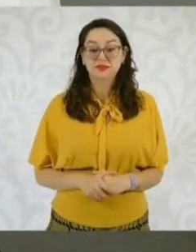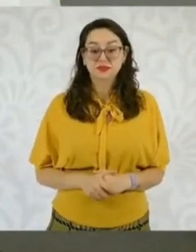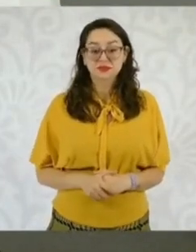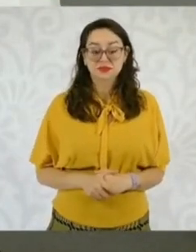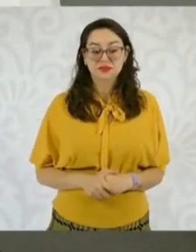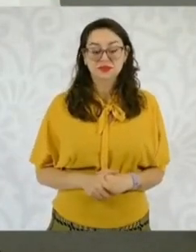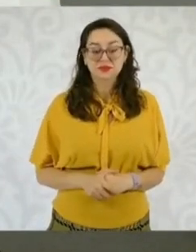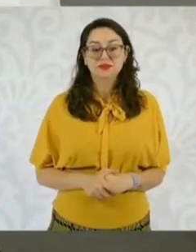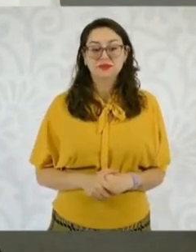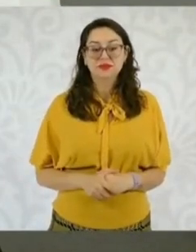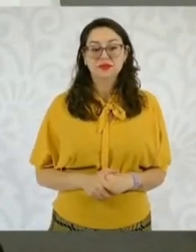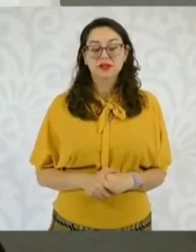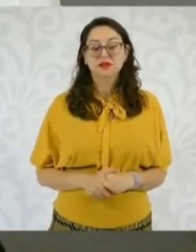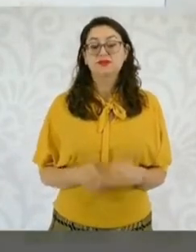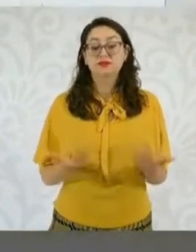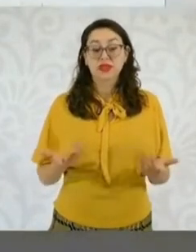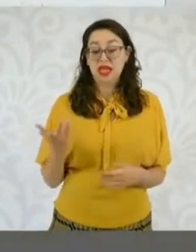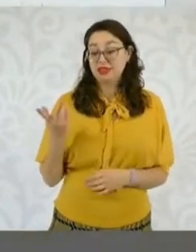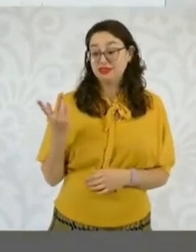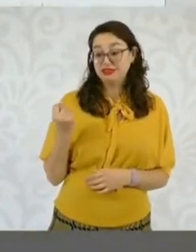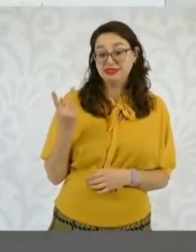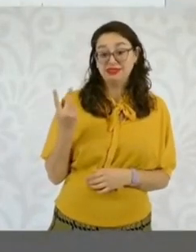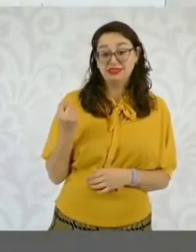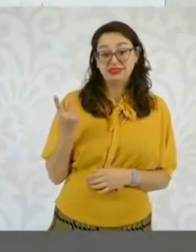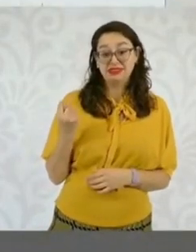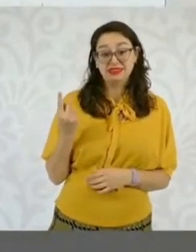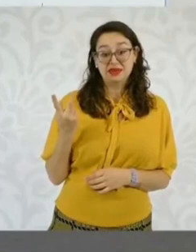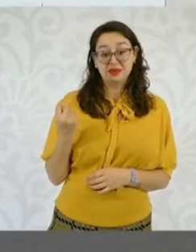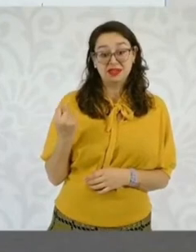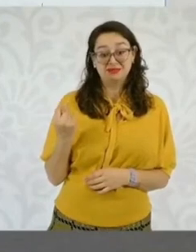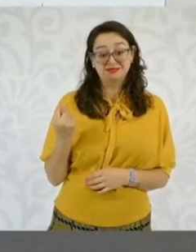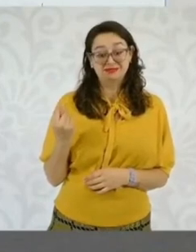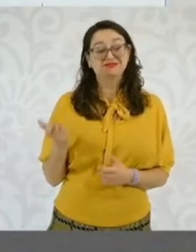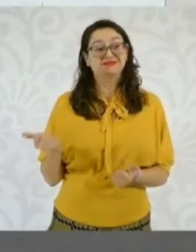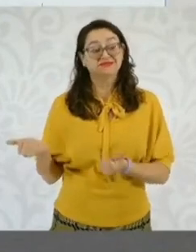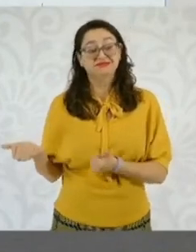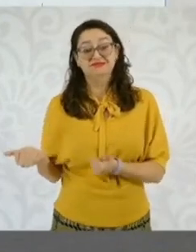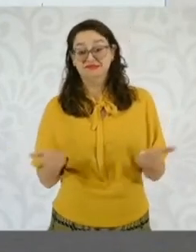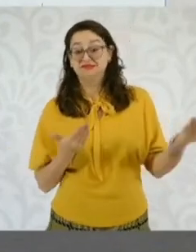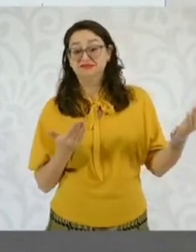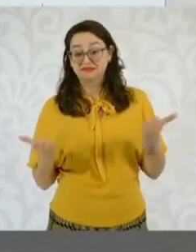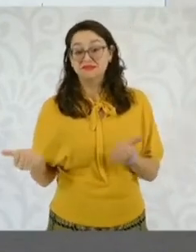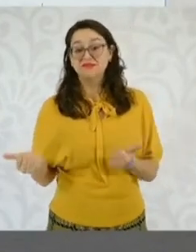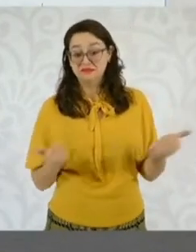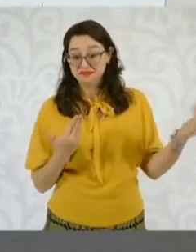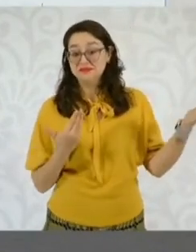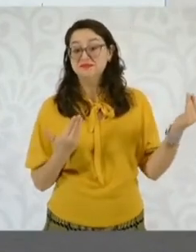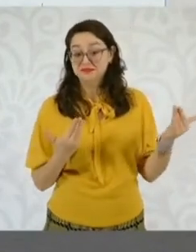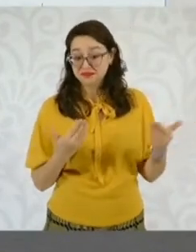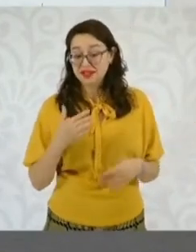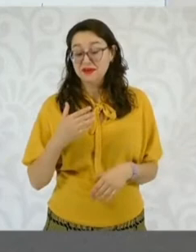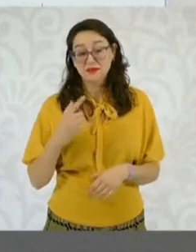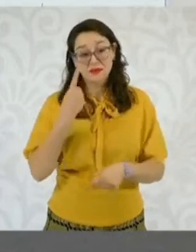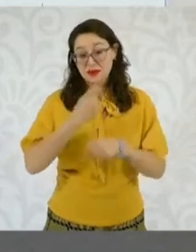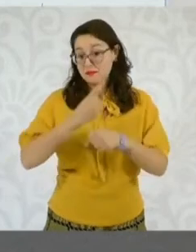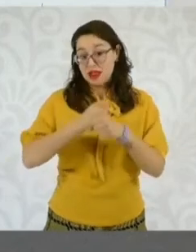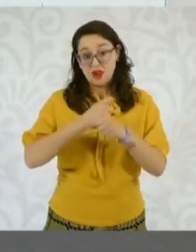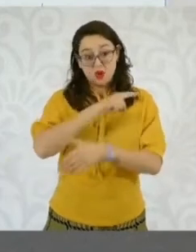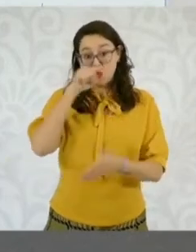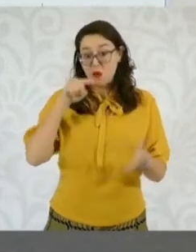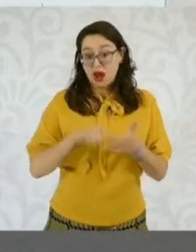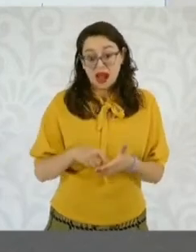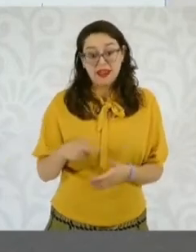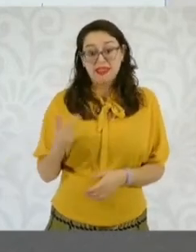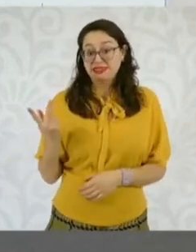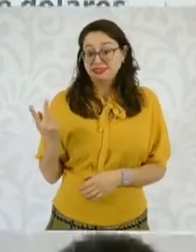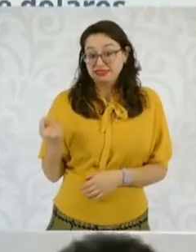Somos el segundo exportador mundial de pantallas y, por supuesto, el principal para los Estados Unidos. Somos el número 1. Todo lo que